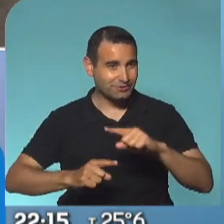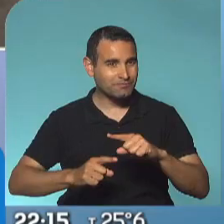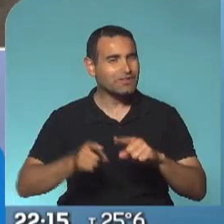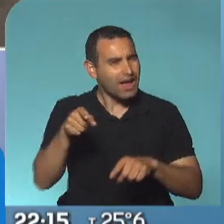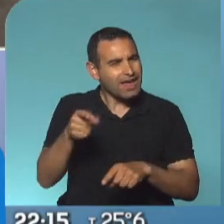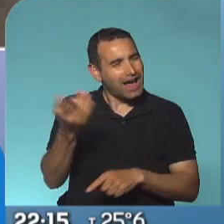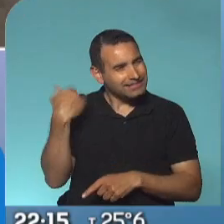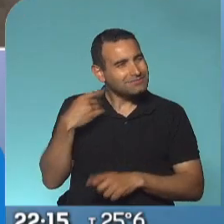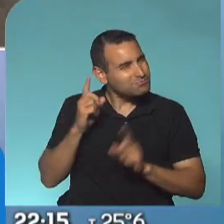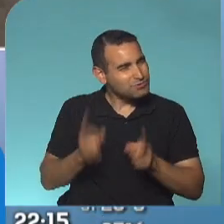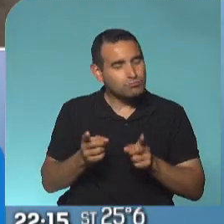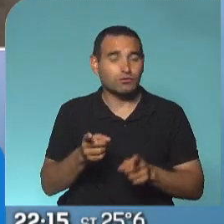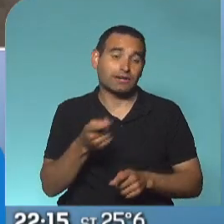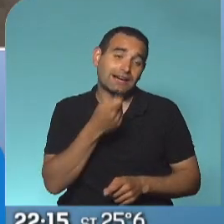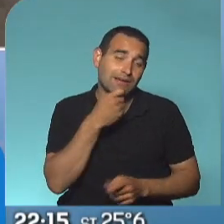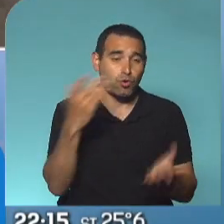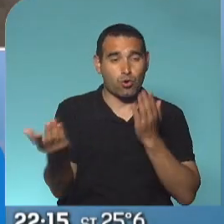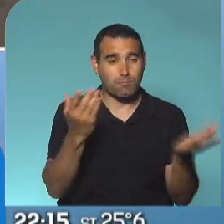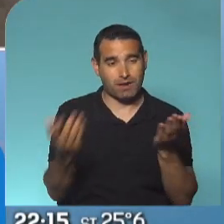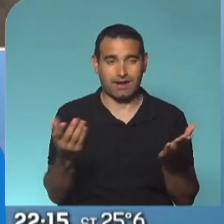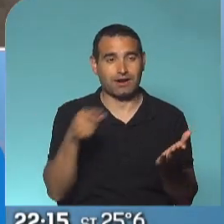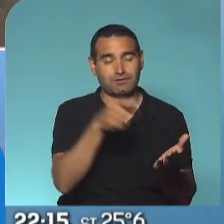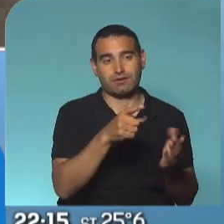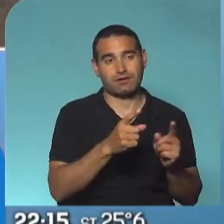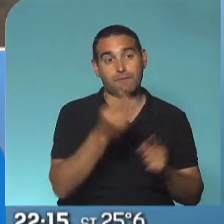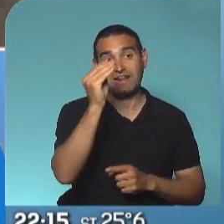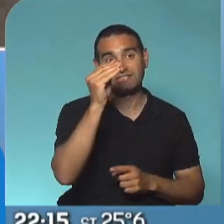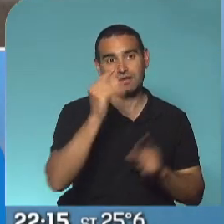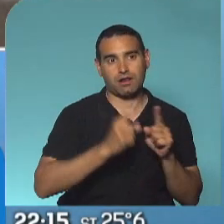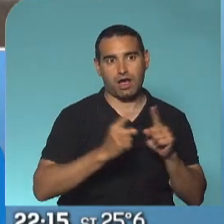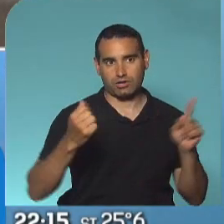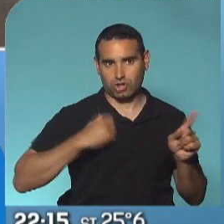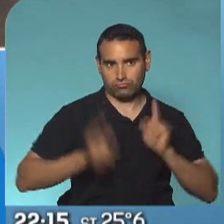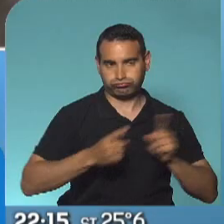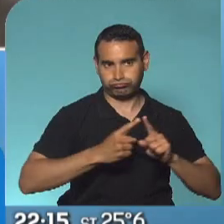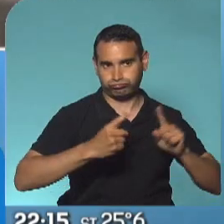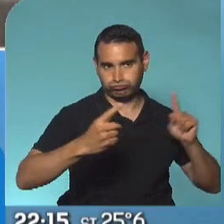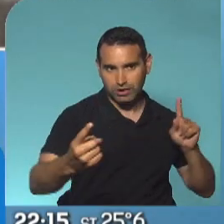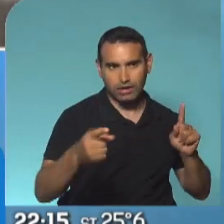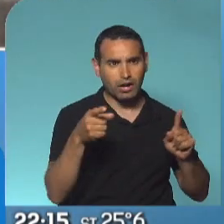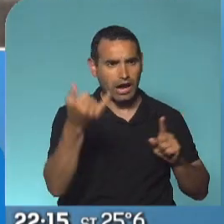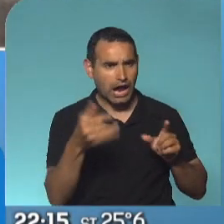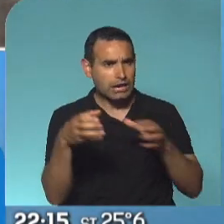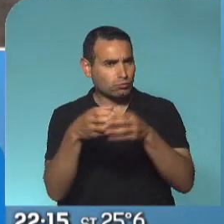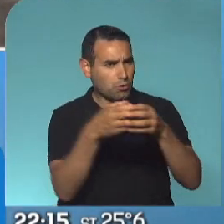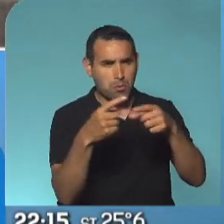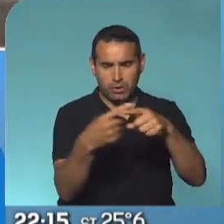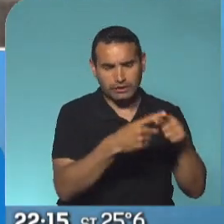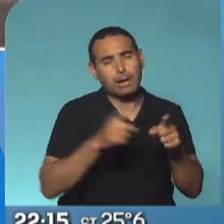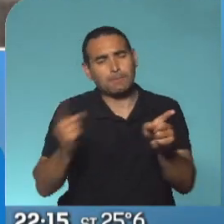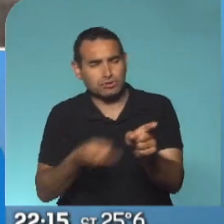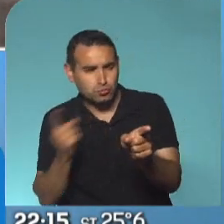había matices. De hecho, si comparamos la larga dictadura brasileña, había funcionamientos de partido, con